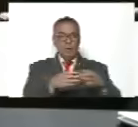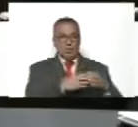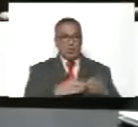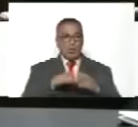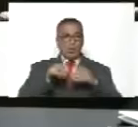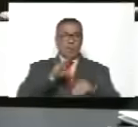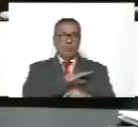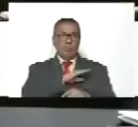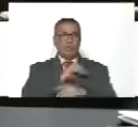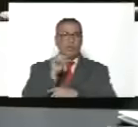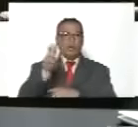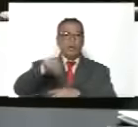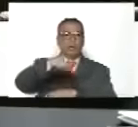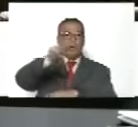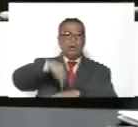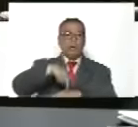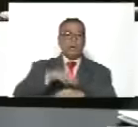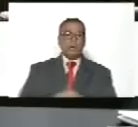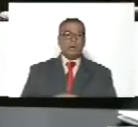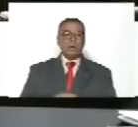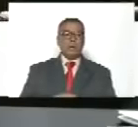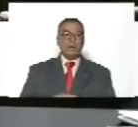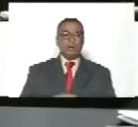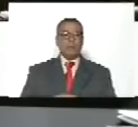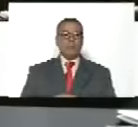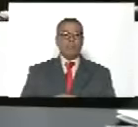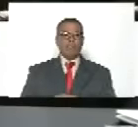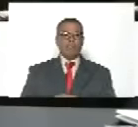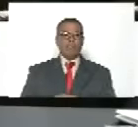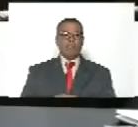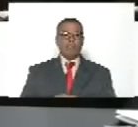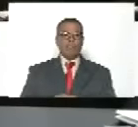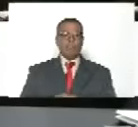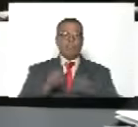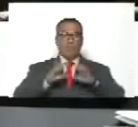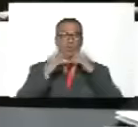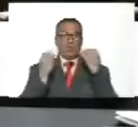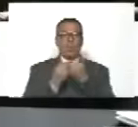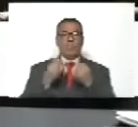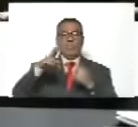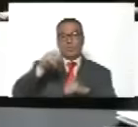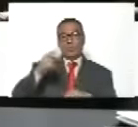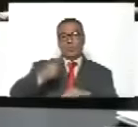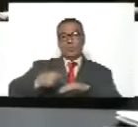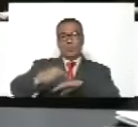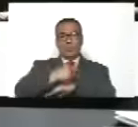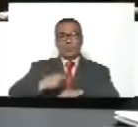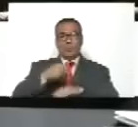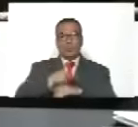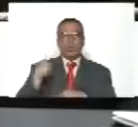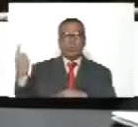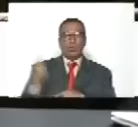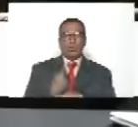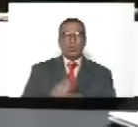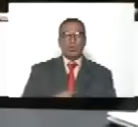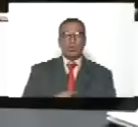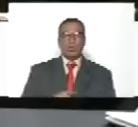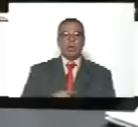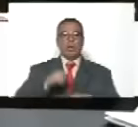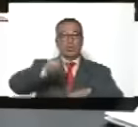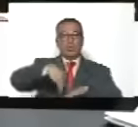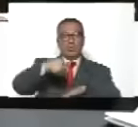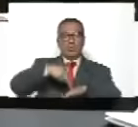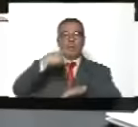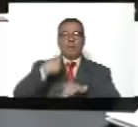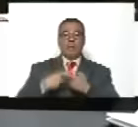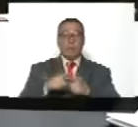esta propia Asamblea Nacional estuvieron organizaciones no gubernamentales de todo tipo, estuvieron instituciones nacionales